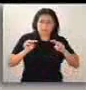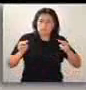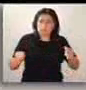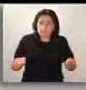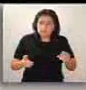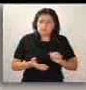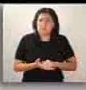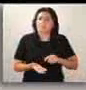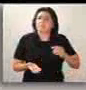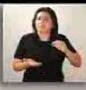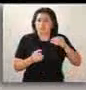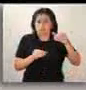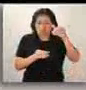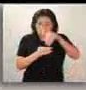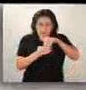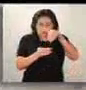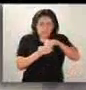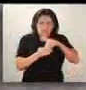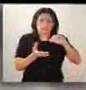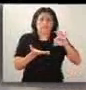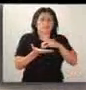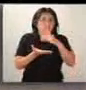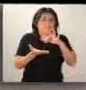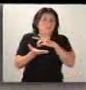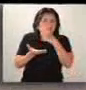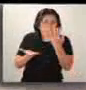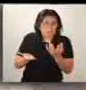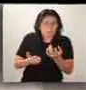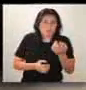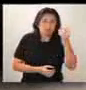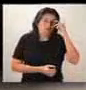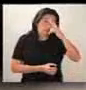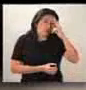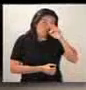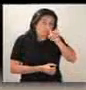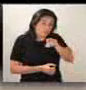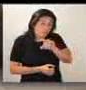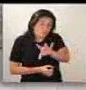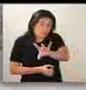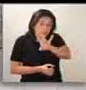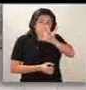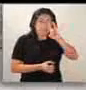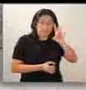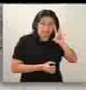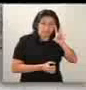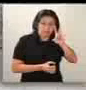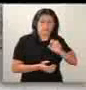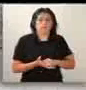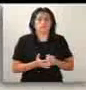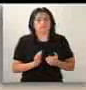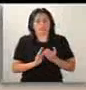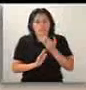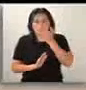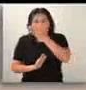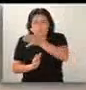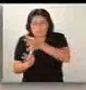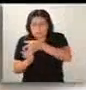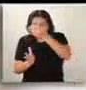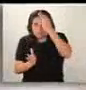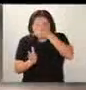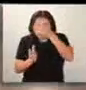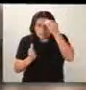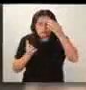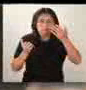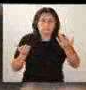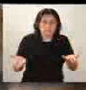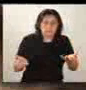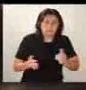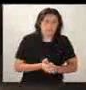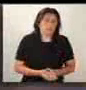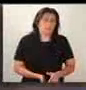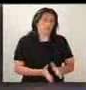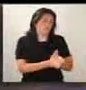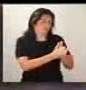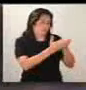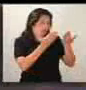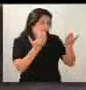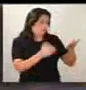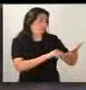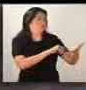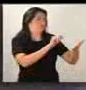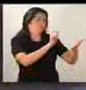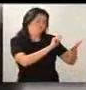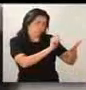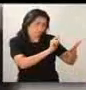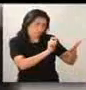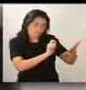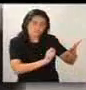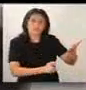los miembros de mesa seremos la autoridad durante la votación y el escrutinio. Por eso, si eres miembro de mesa, capacítate. Llena